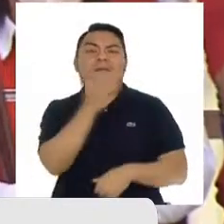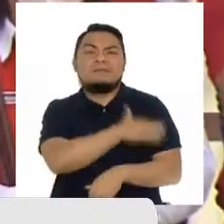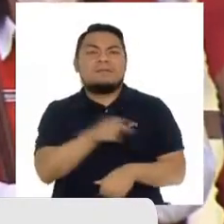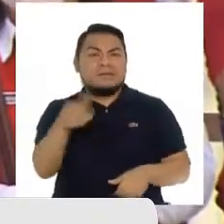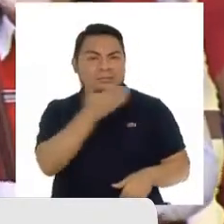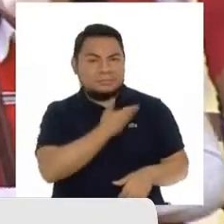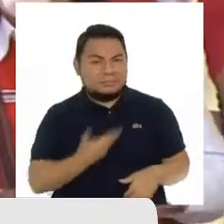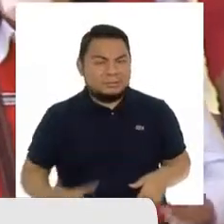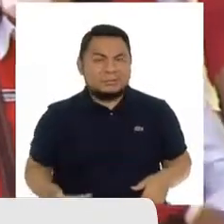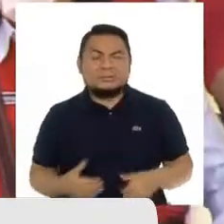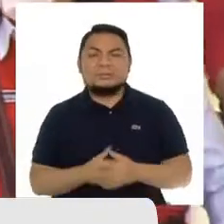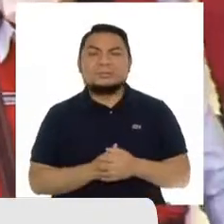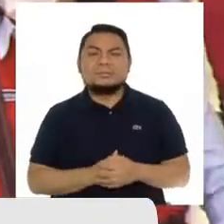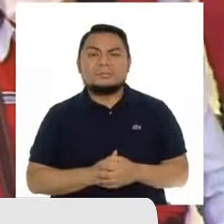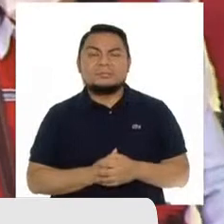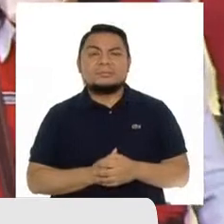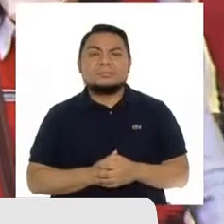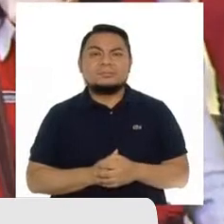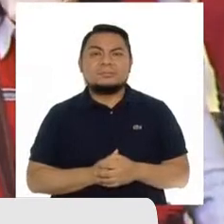estado